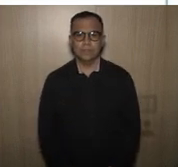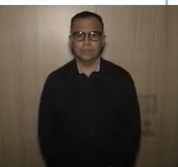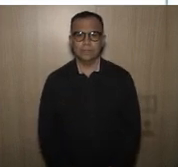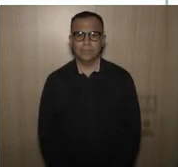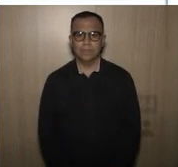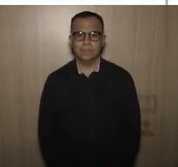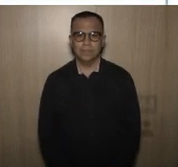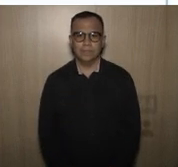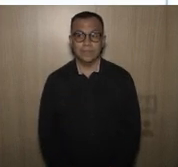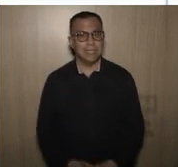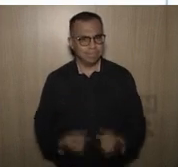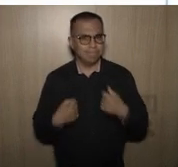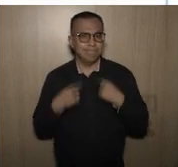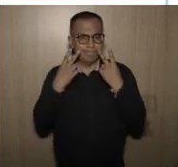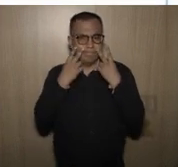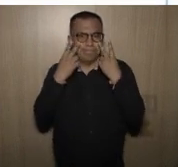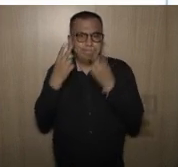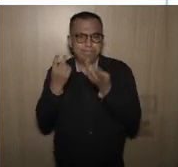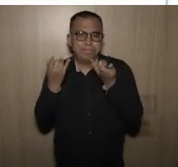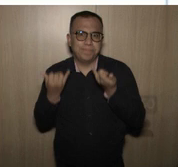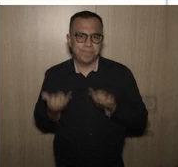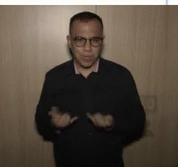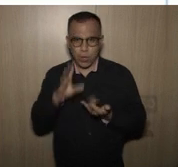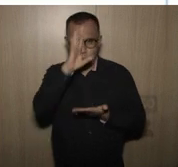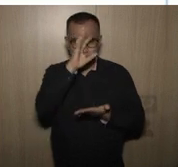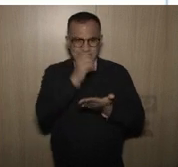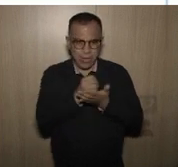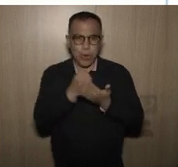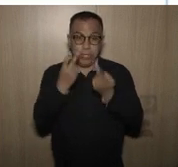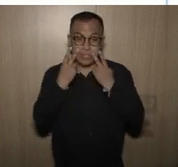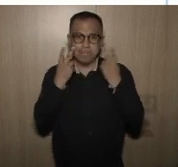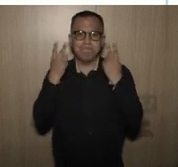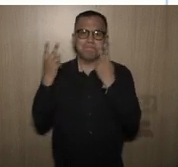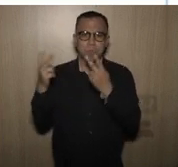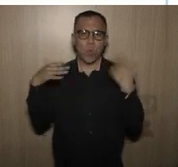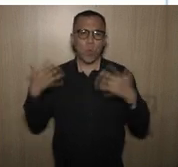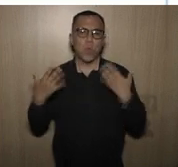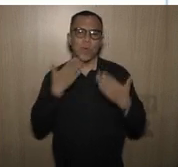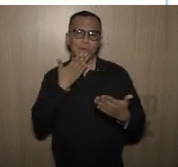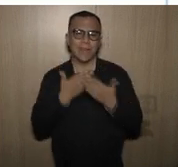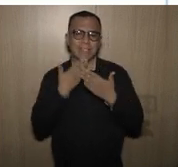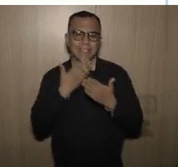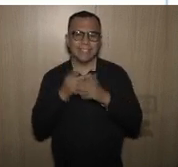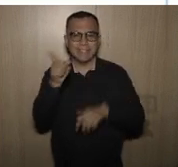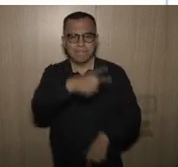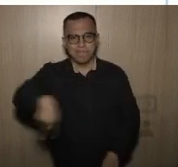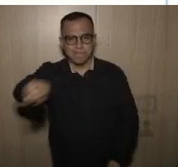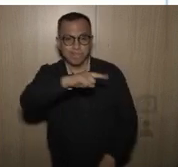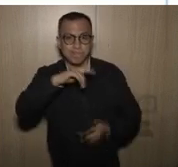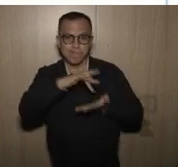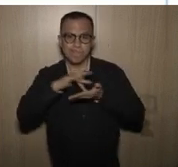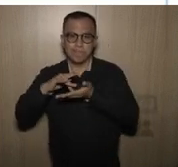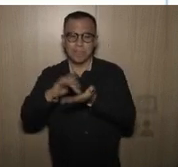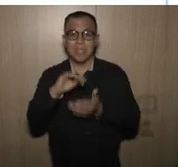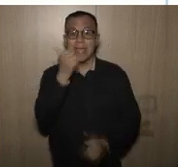Bueno, ahí estamos viendo en vivo y en directo sus opiniones. Muchas gracias a todas las personas, a las